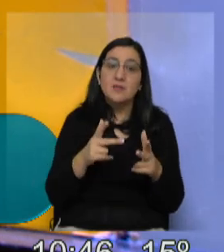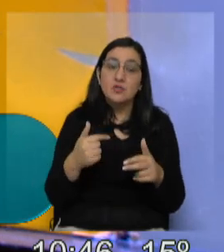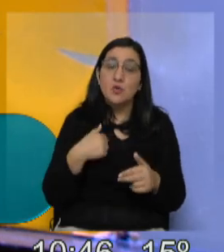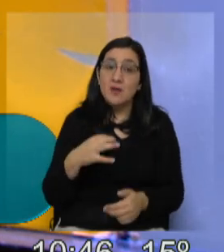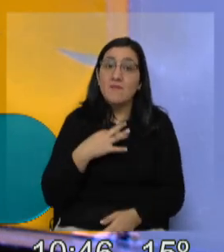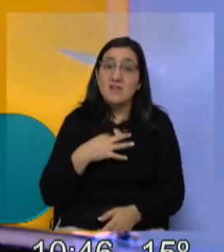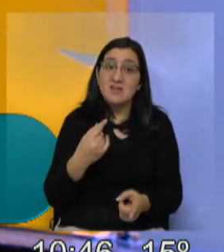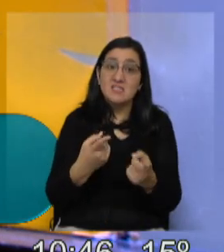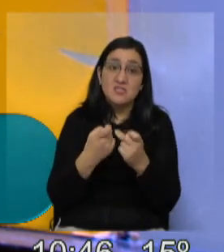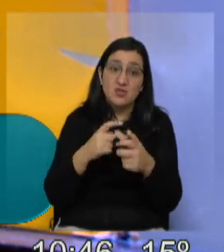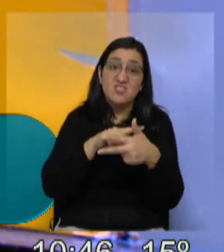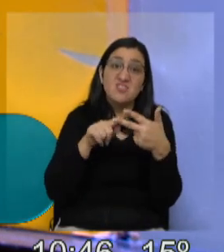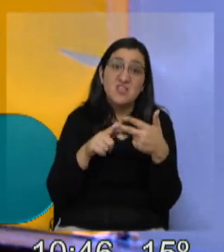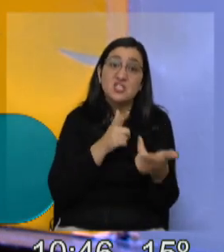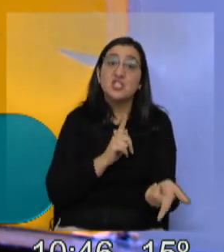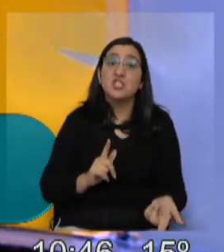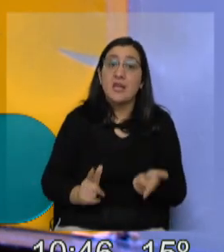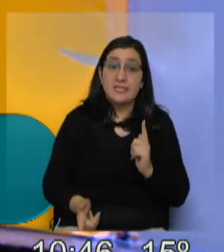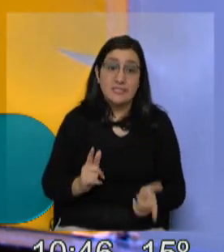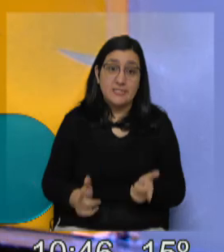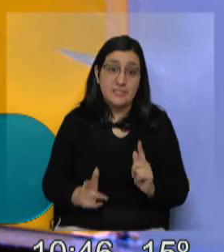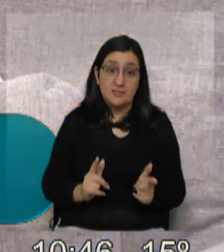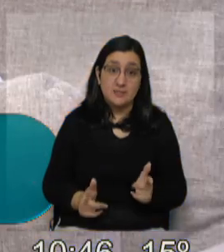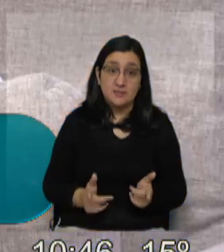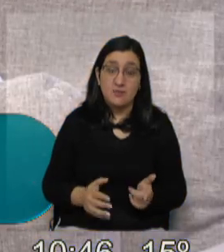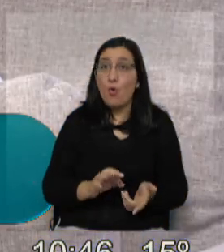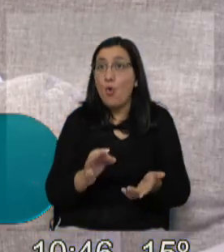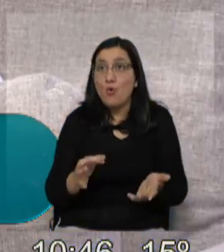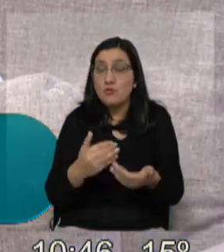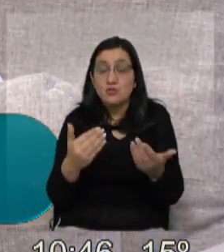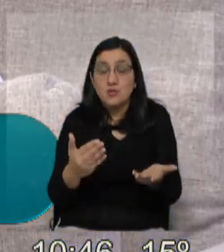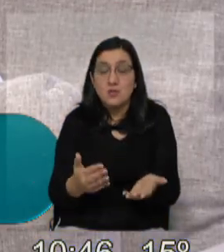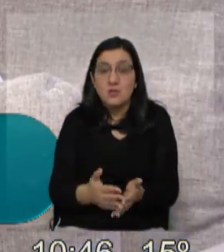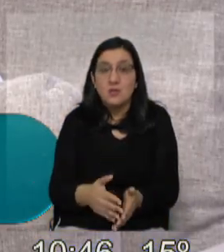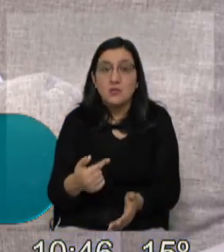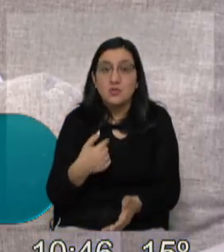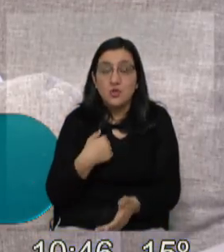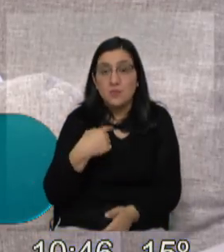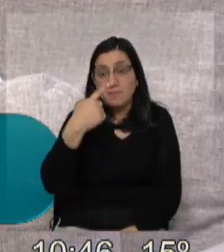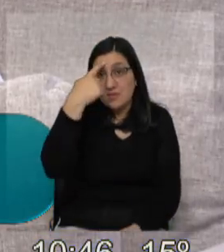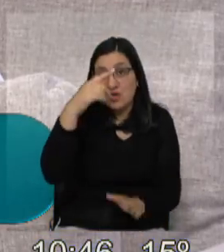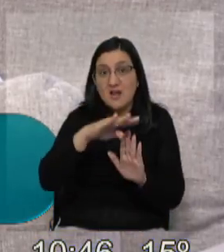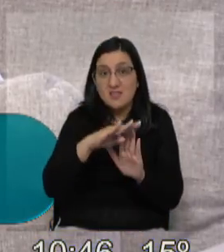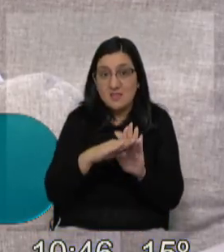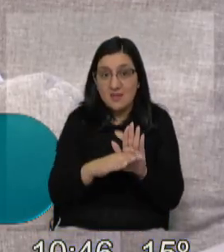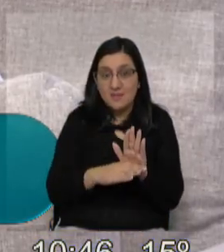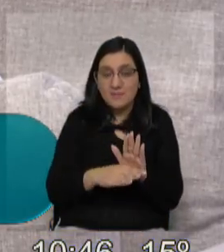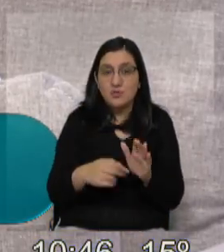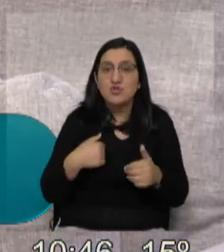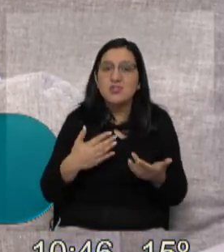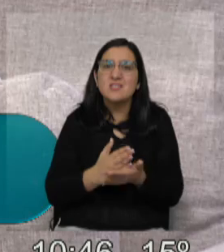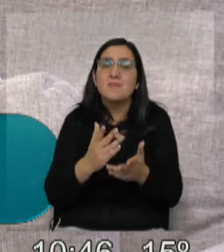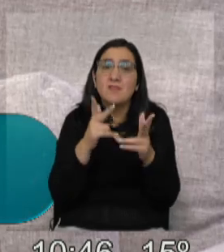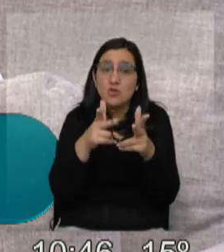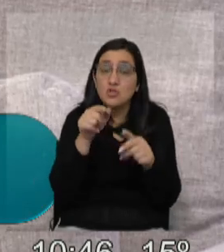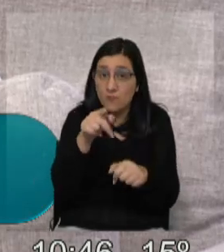vivir necesito 3 jeans, de repente, o claro, ¿qué es lo que...? Yo sigo, me quedé en la listita. Sí, yo siempre digo que si lo